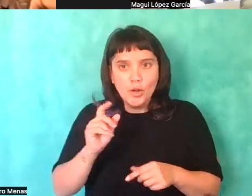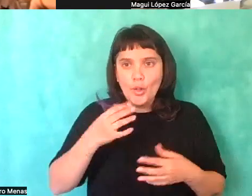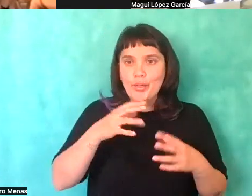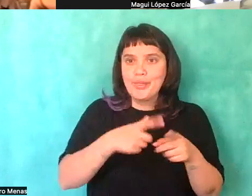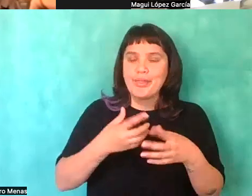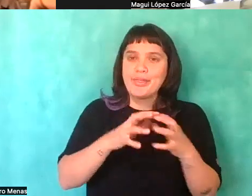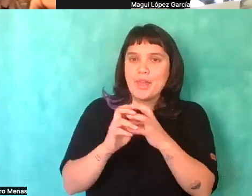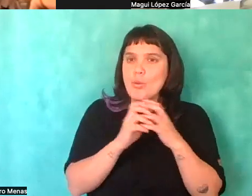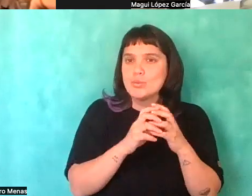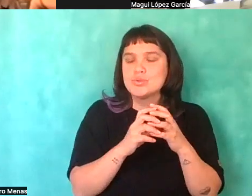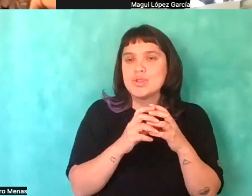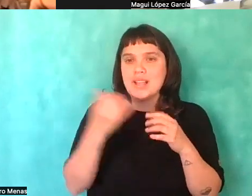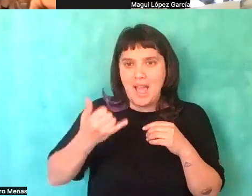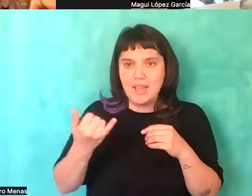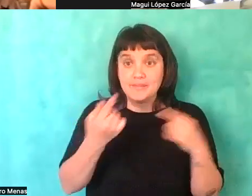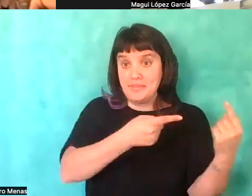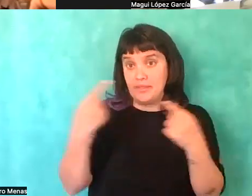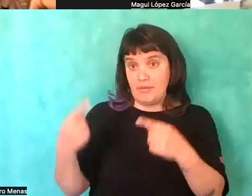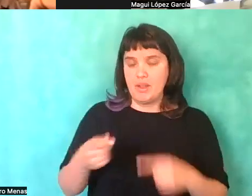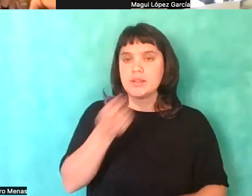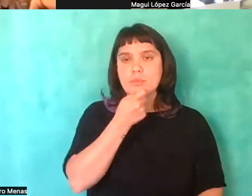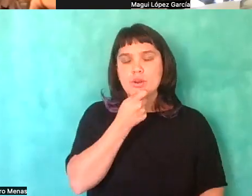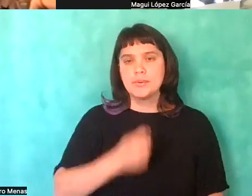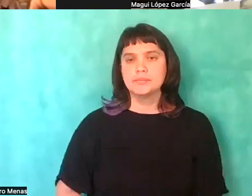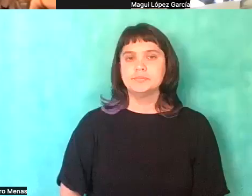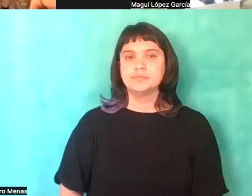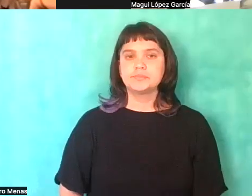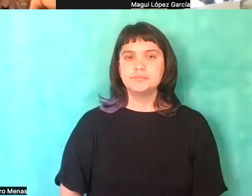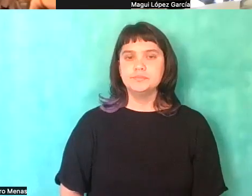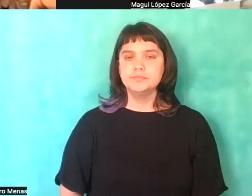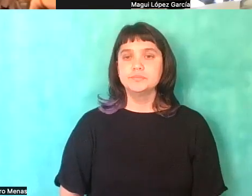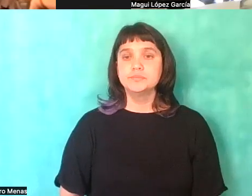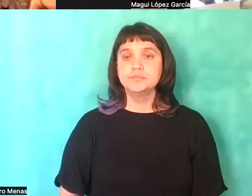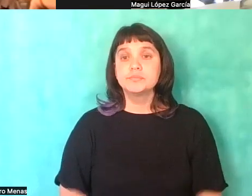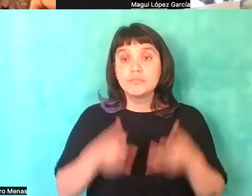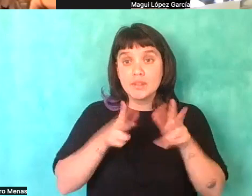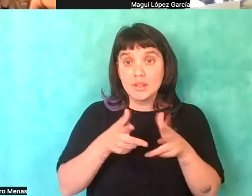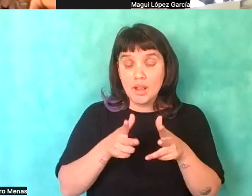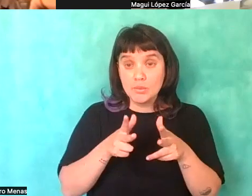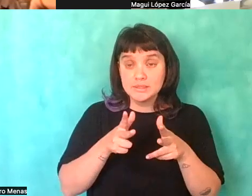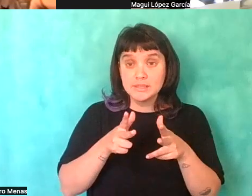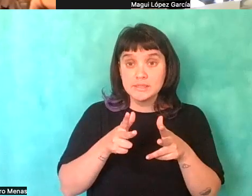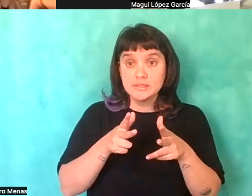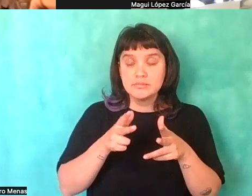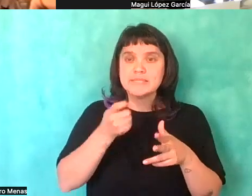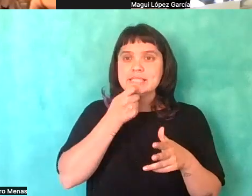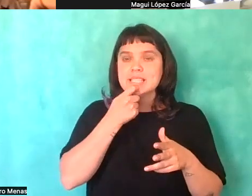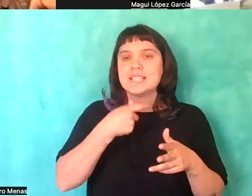fueron otras. Por ¿sí? ejemplo. Por ejemplo, en la lengua de señas no se marca género, digo, por si yo quiero